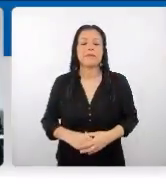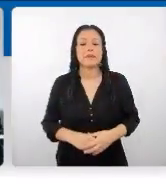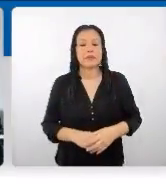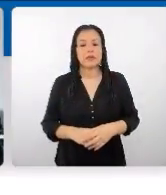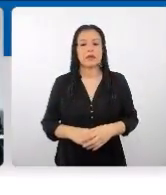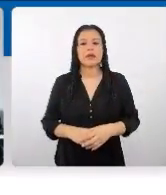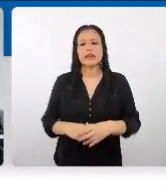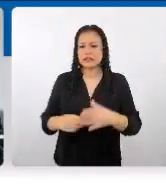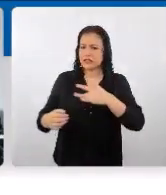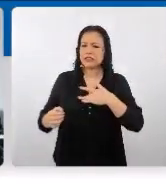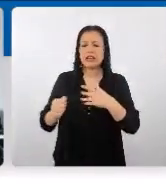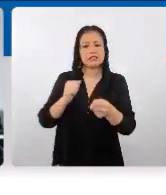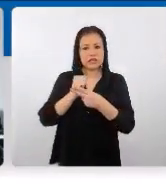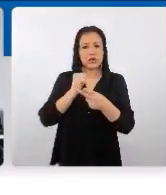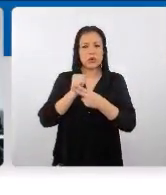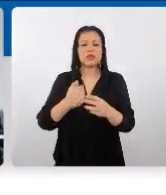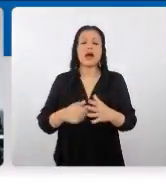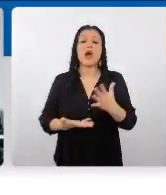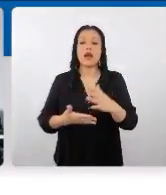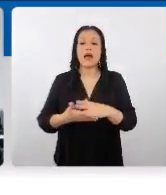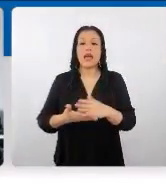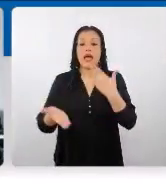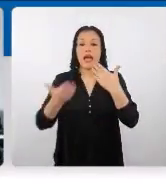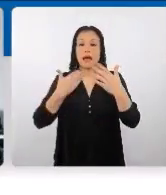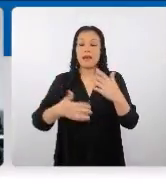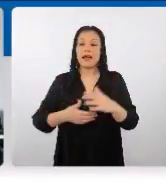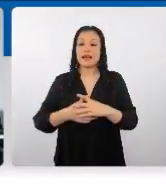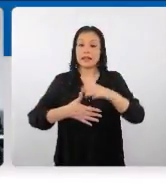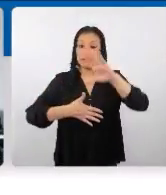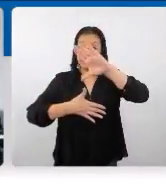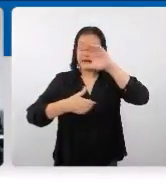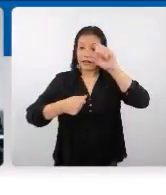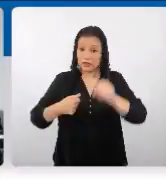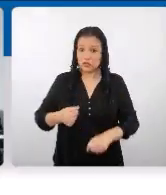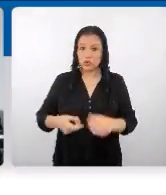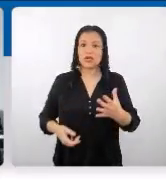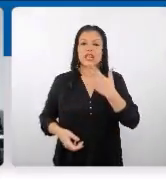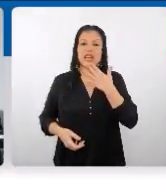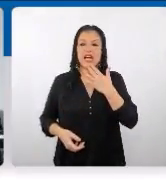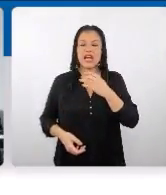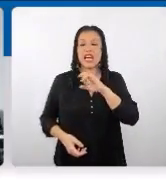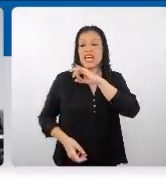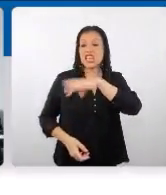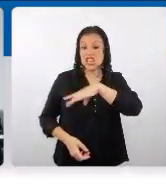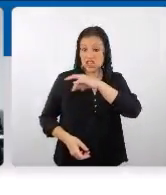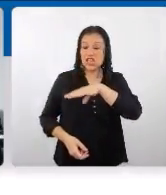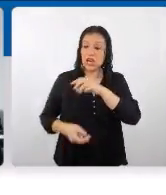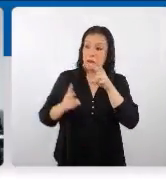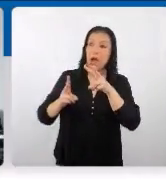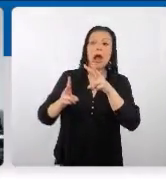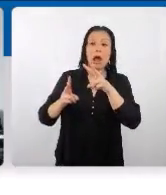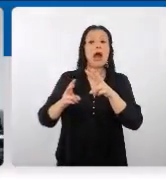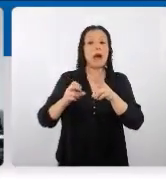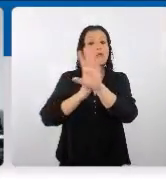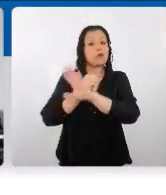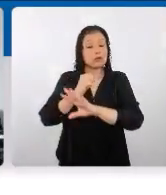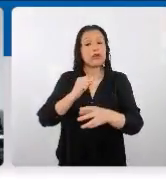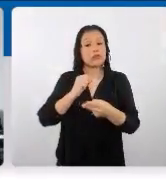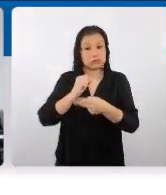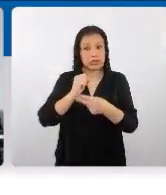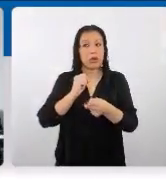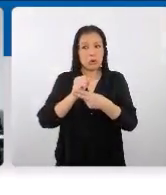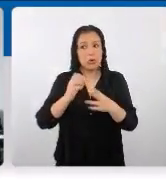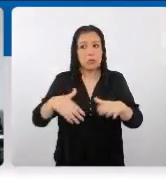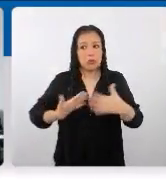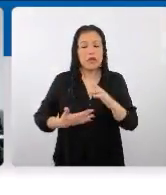perdón. En Sudamérica, Chile está liderando la percepción de seguridad. 30% lo percibe o seguro o